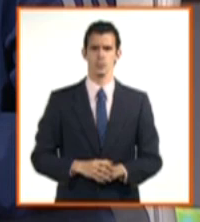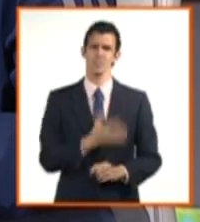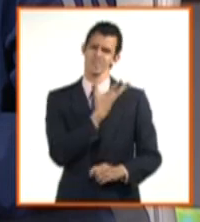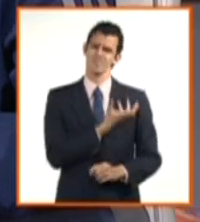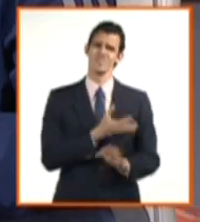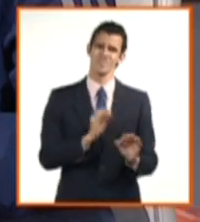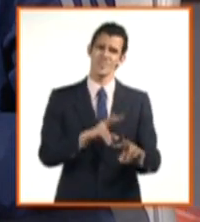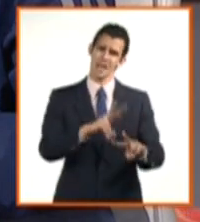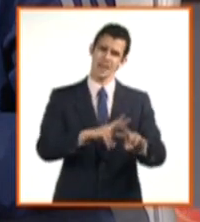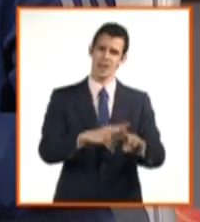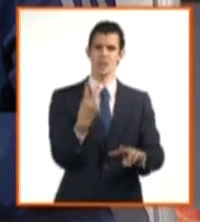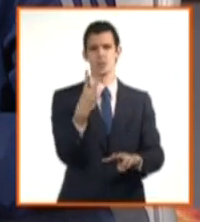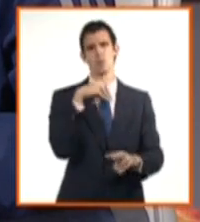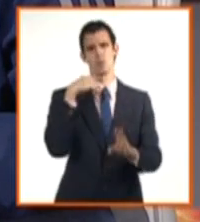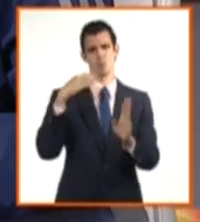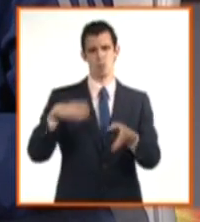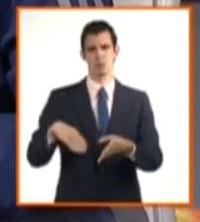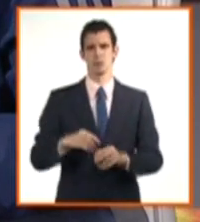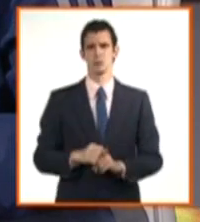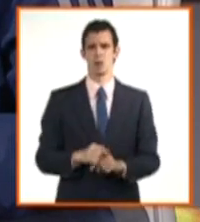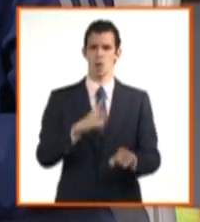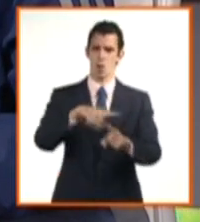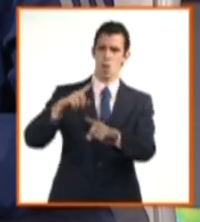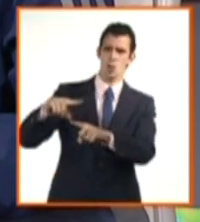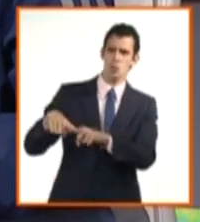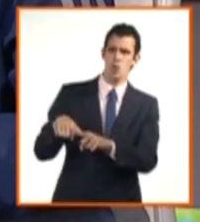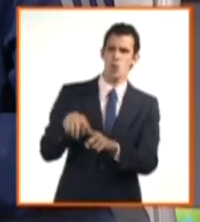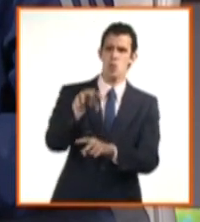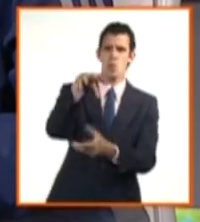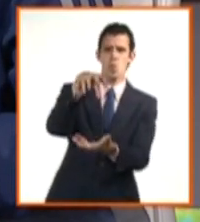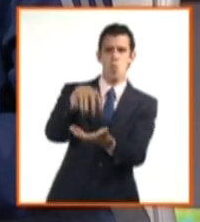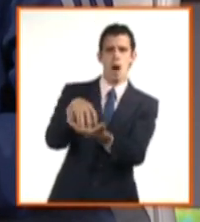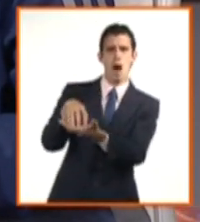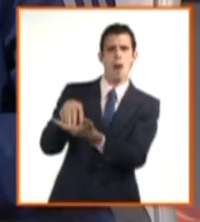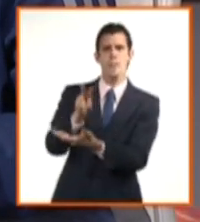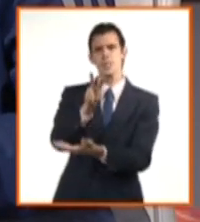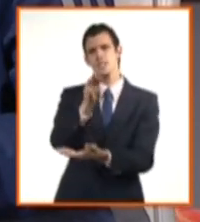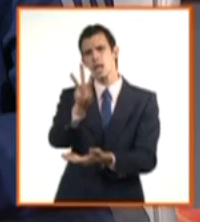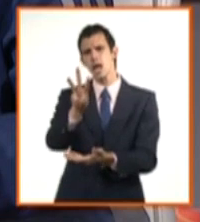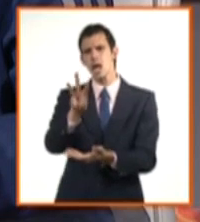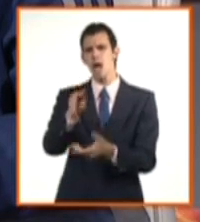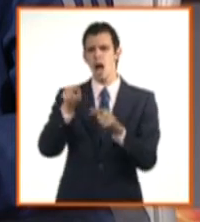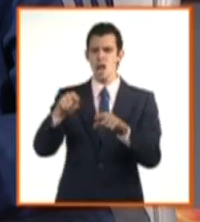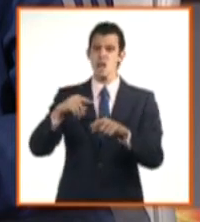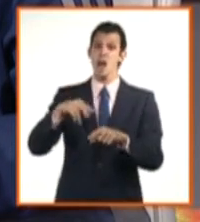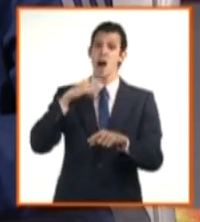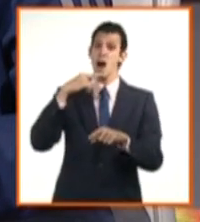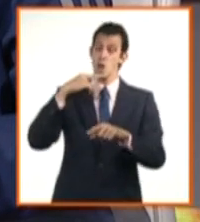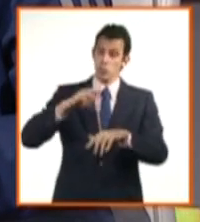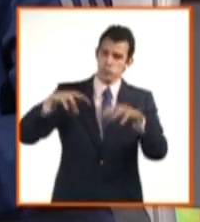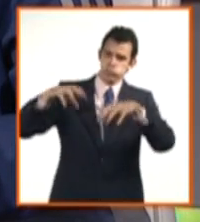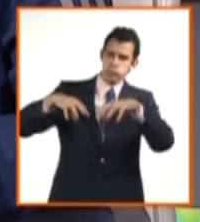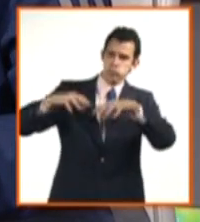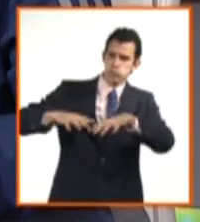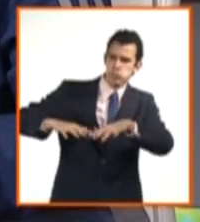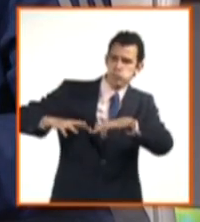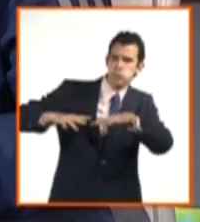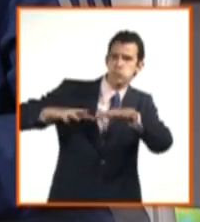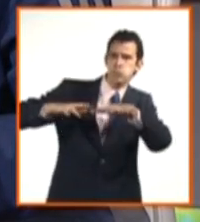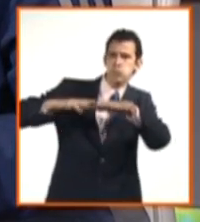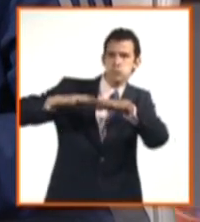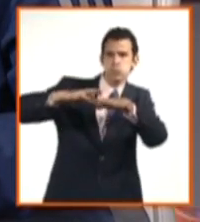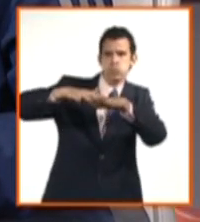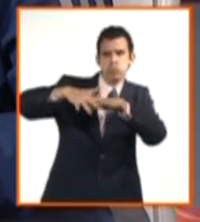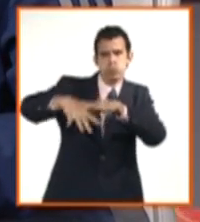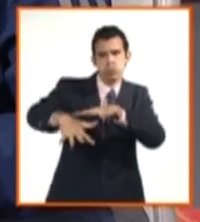han registrado severas inundaciones en 23 localidades de la capital ahora cuando veníamos para acá regresaba el primer